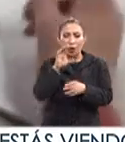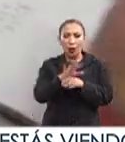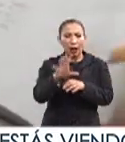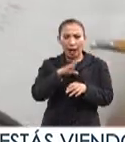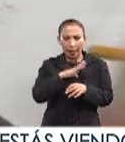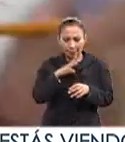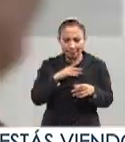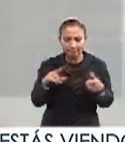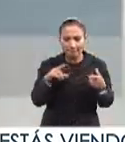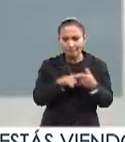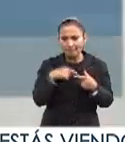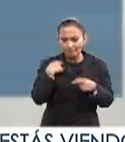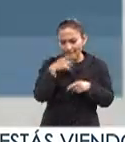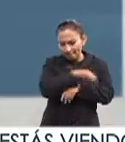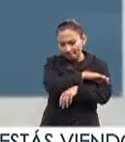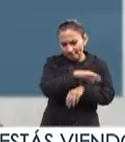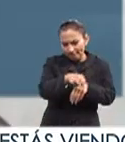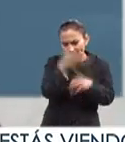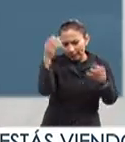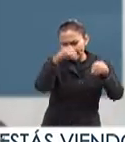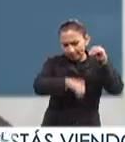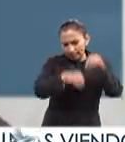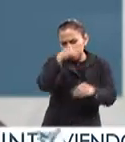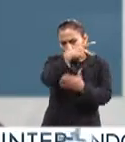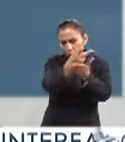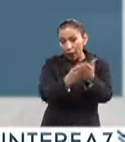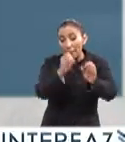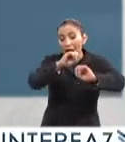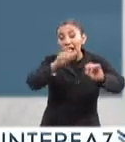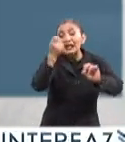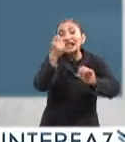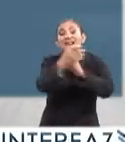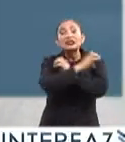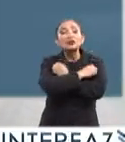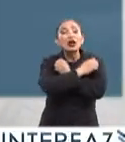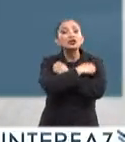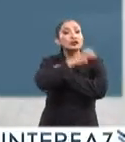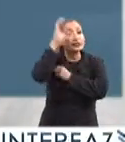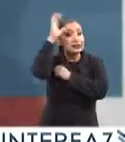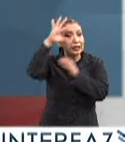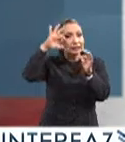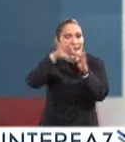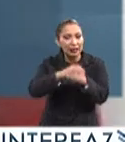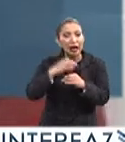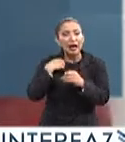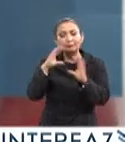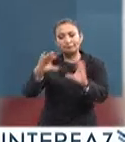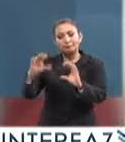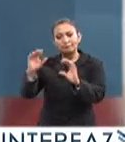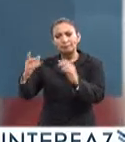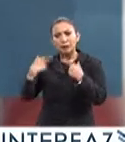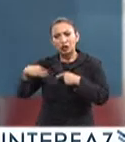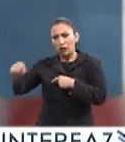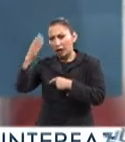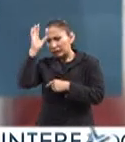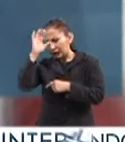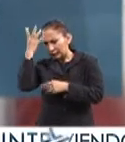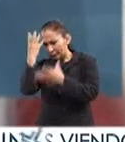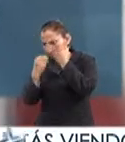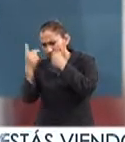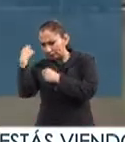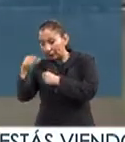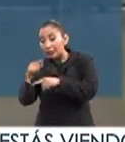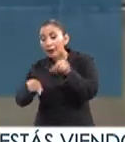otras cosas, el diseño y establecimiento de políticas claras en educación científica, formación de educadores de ciencias acorde a las